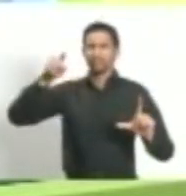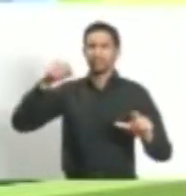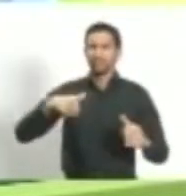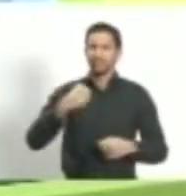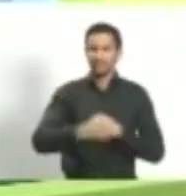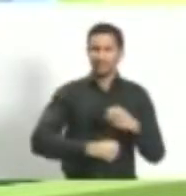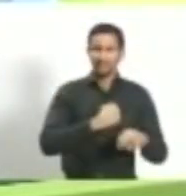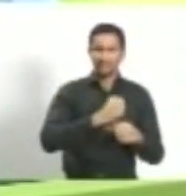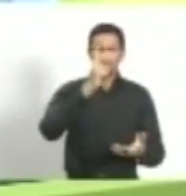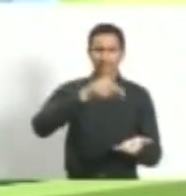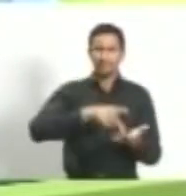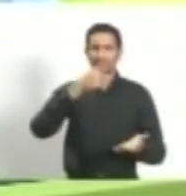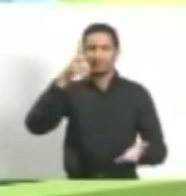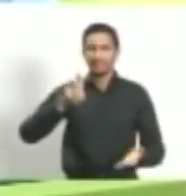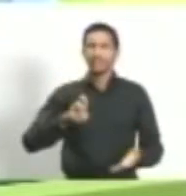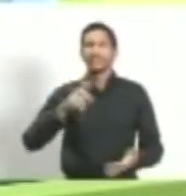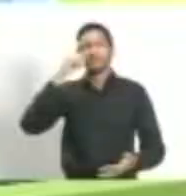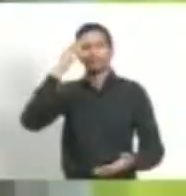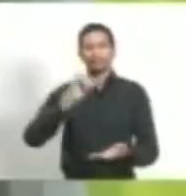se le atribuyen al Clan del Golfo.